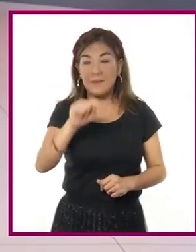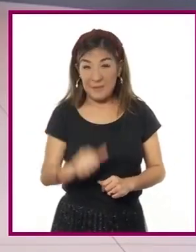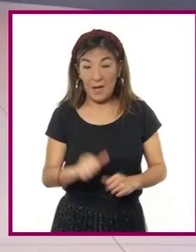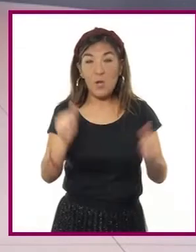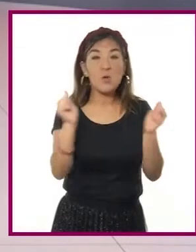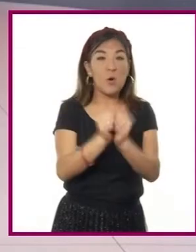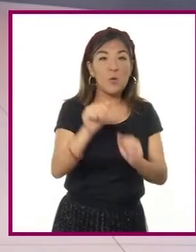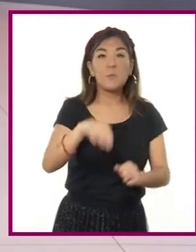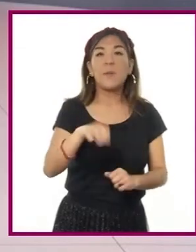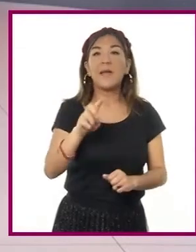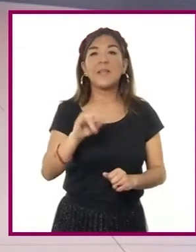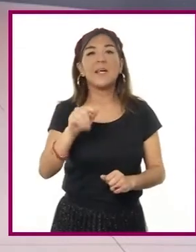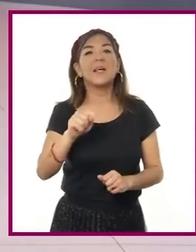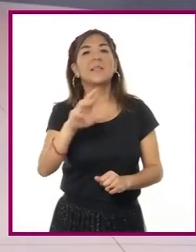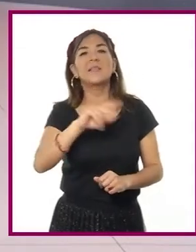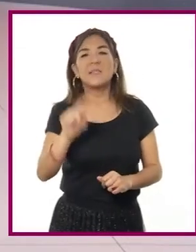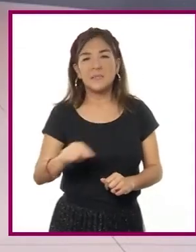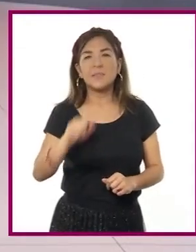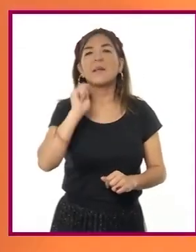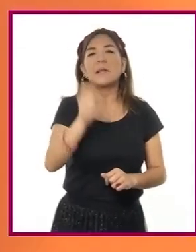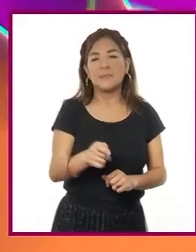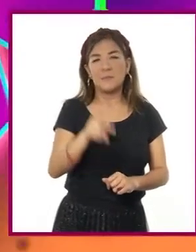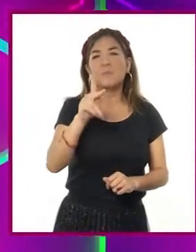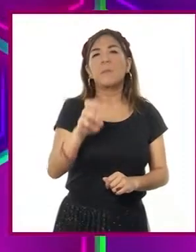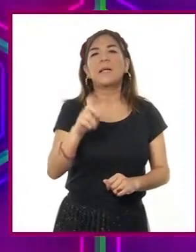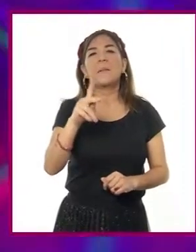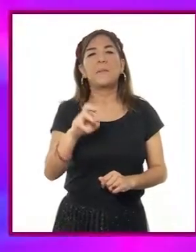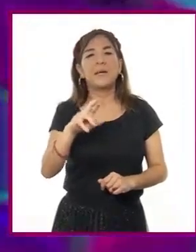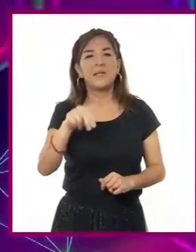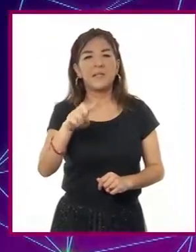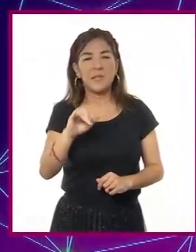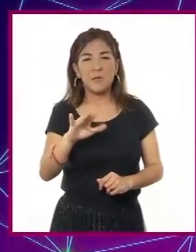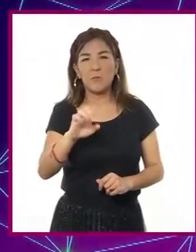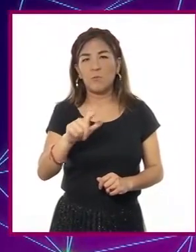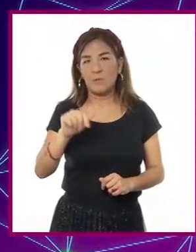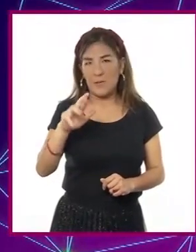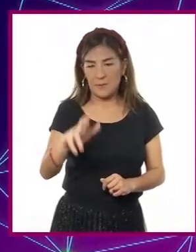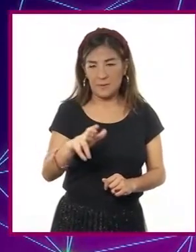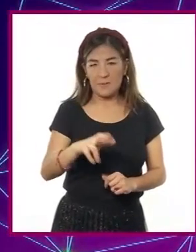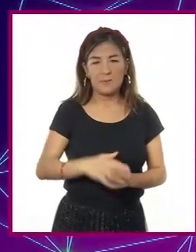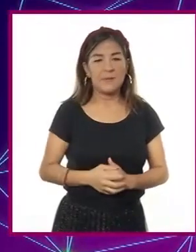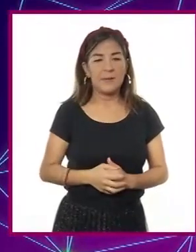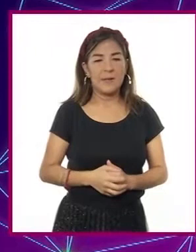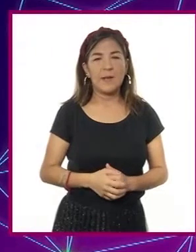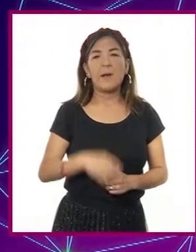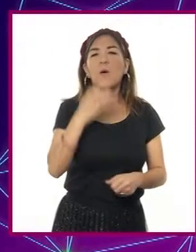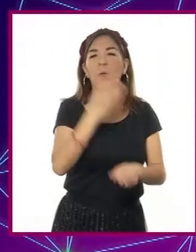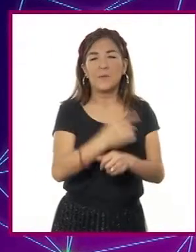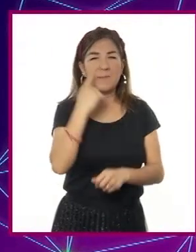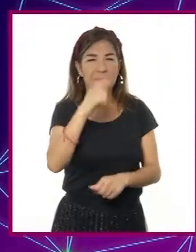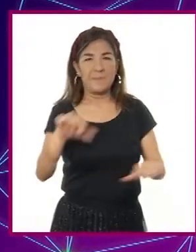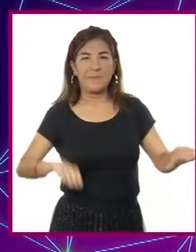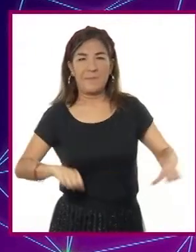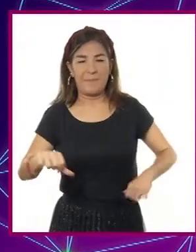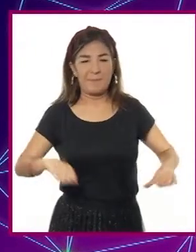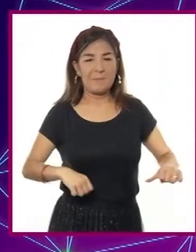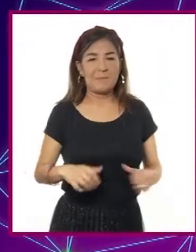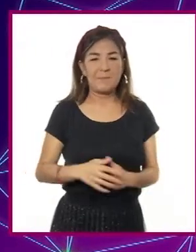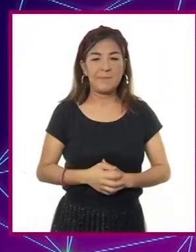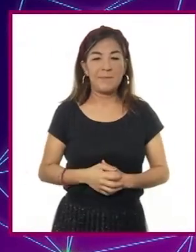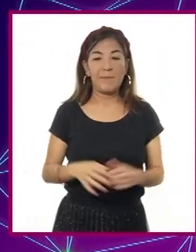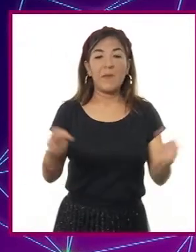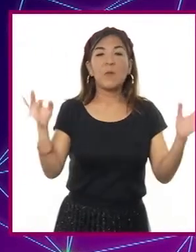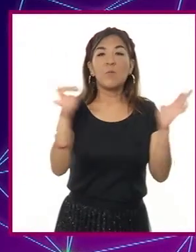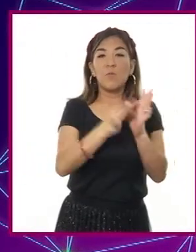mediatriz son perpendiculares. Con base en lo anterior, se tiene el siguiente ejercicio. Los